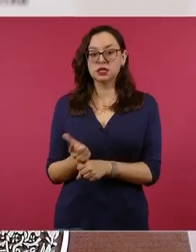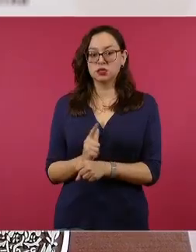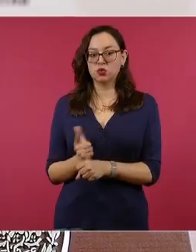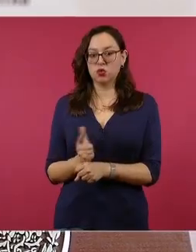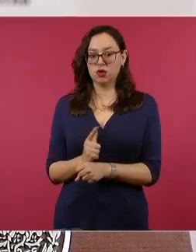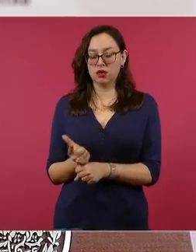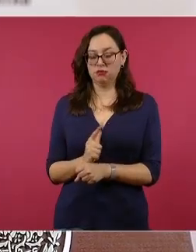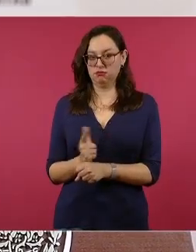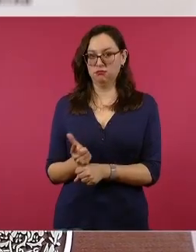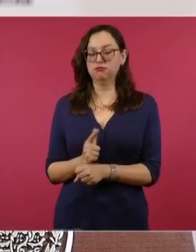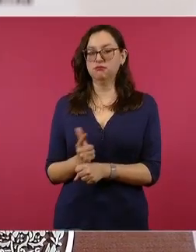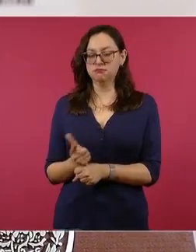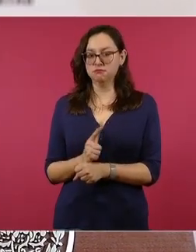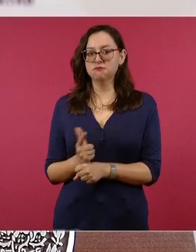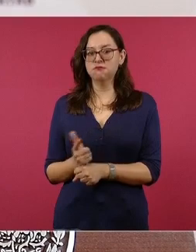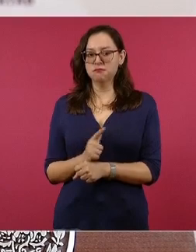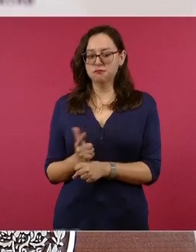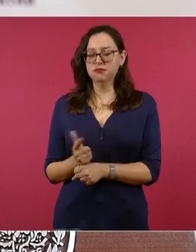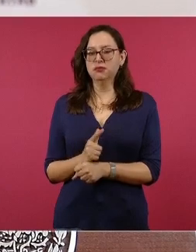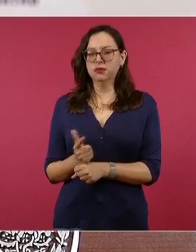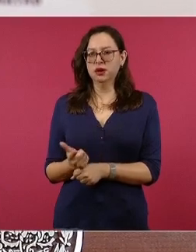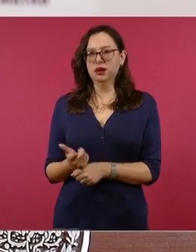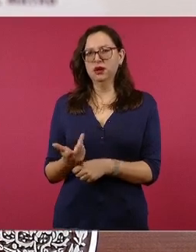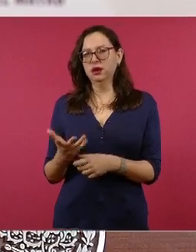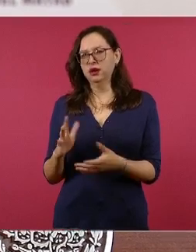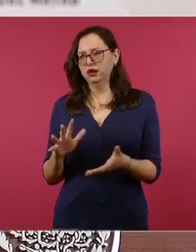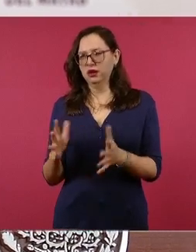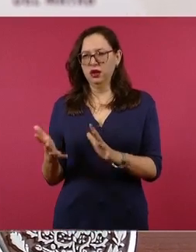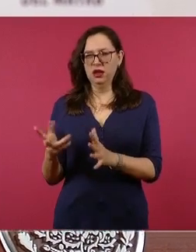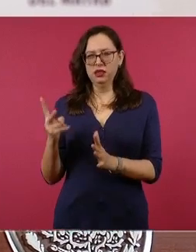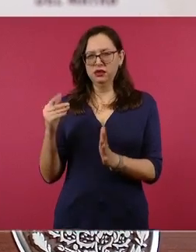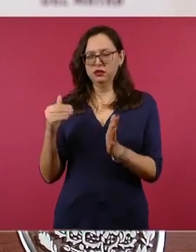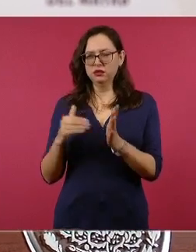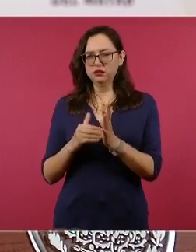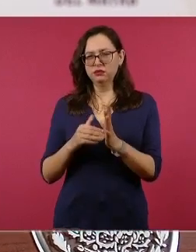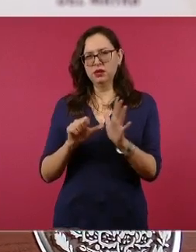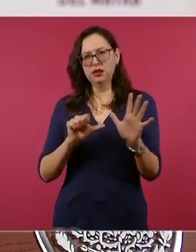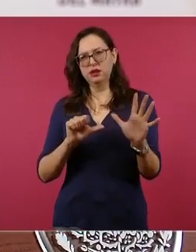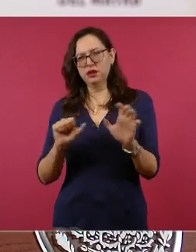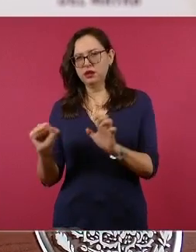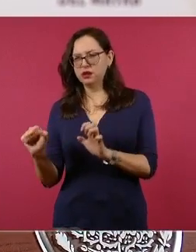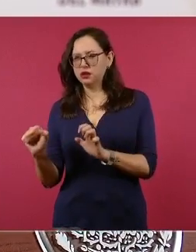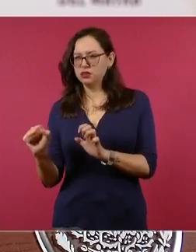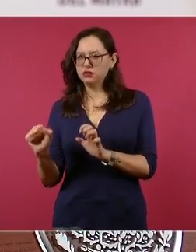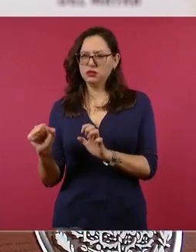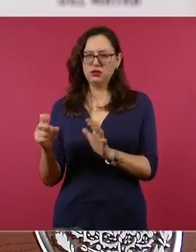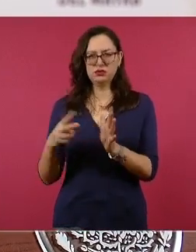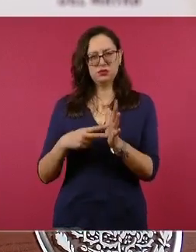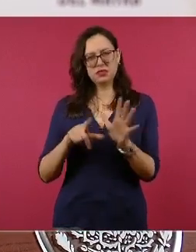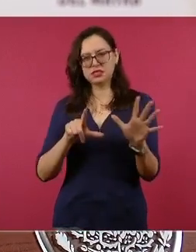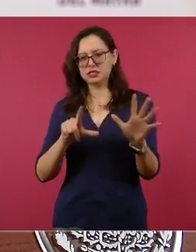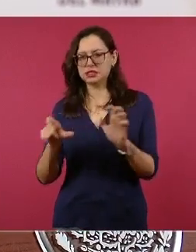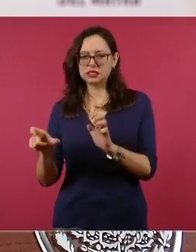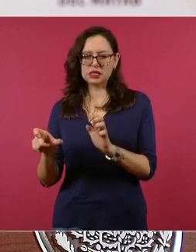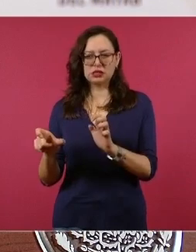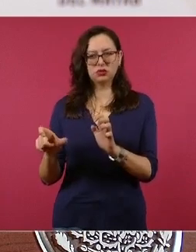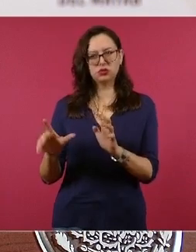de licenciatura, que están recibiendo como 2.600, 2.700